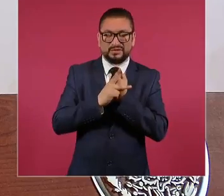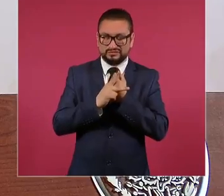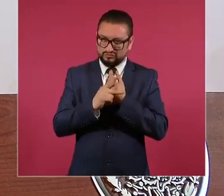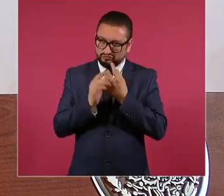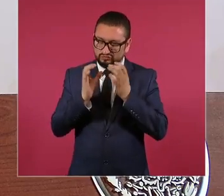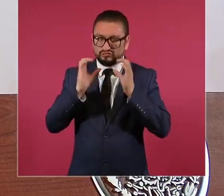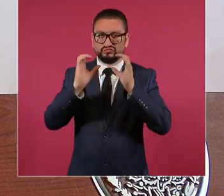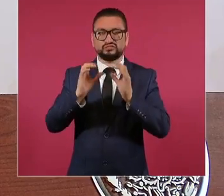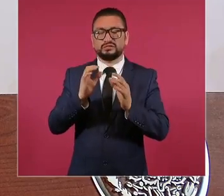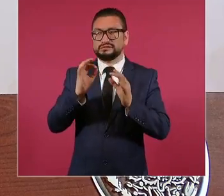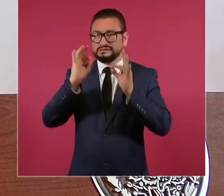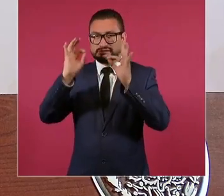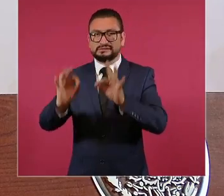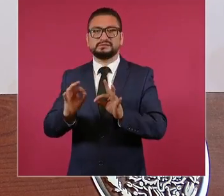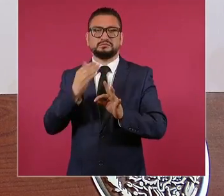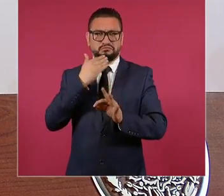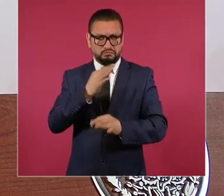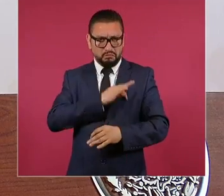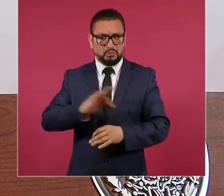en que sí se puede.